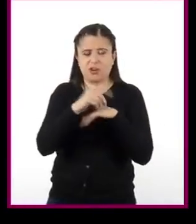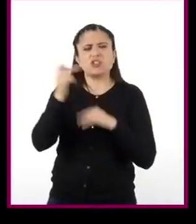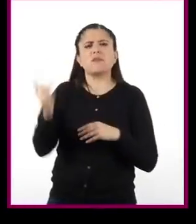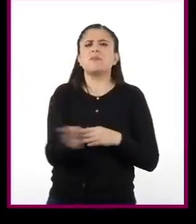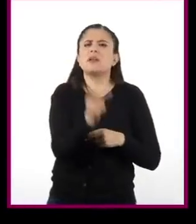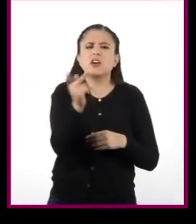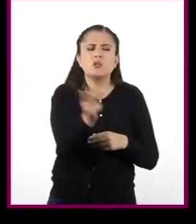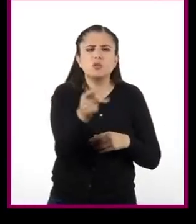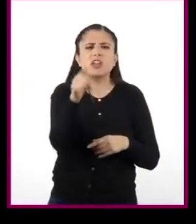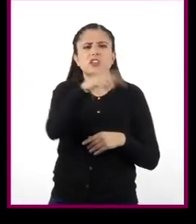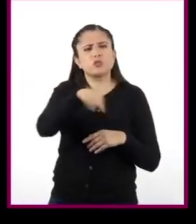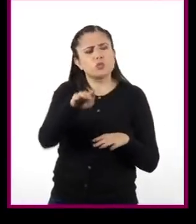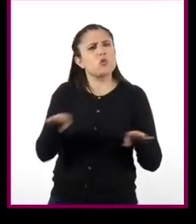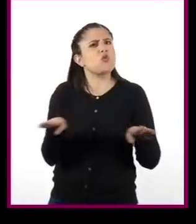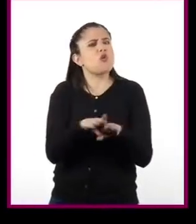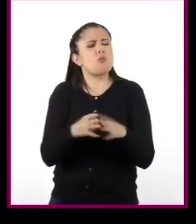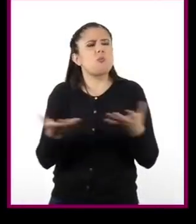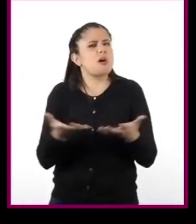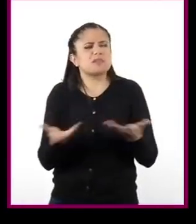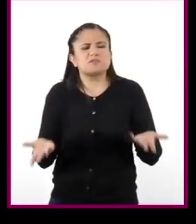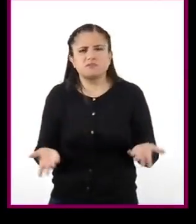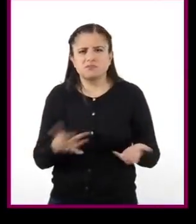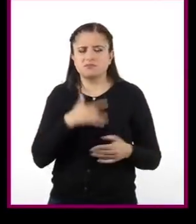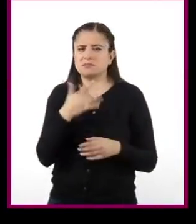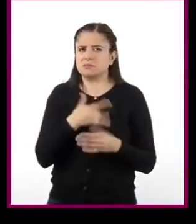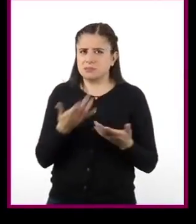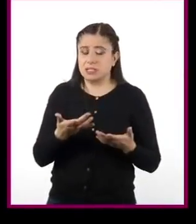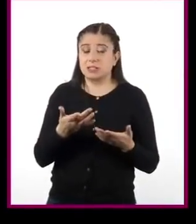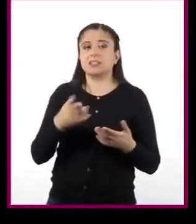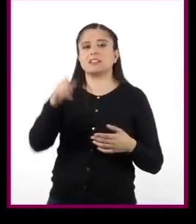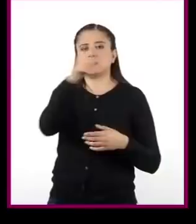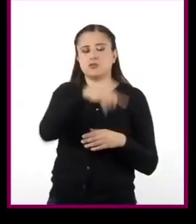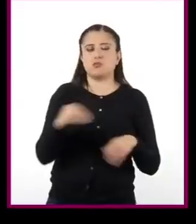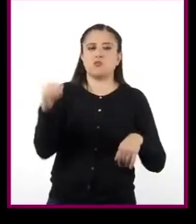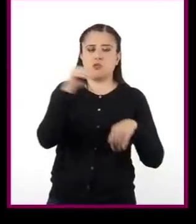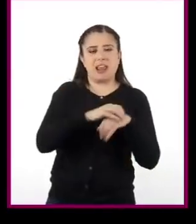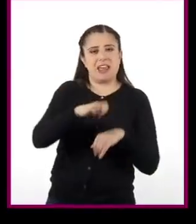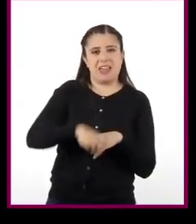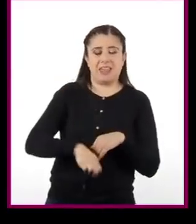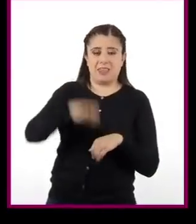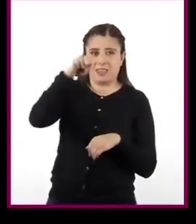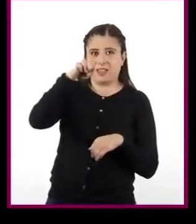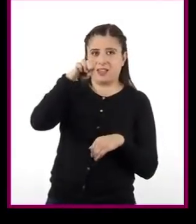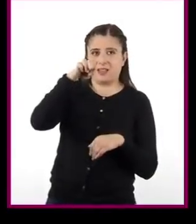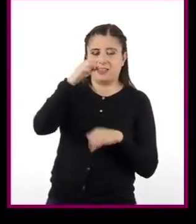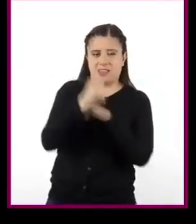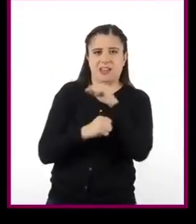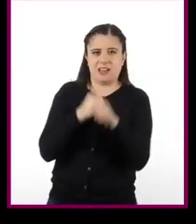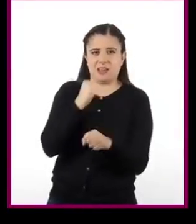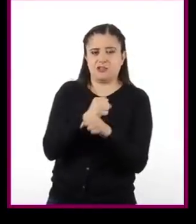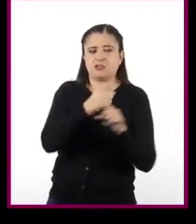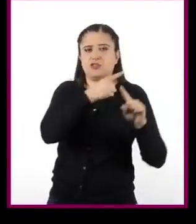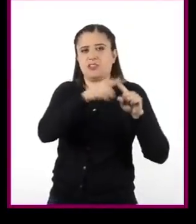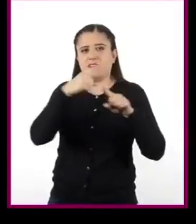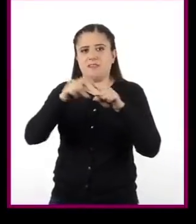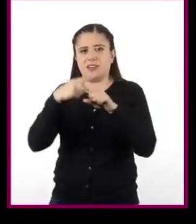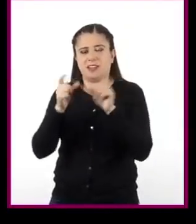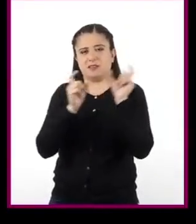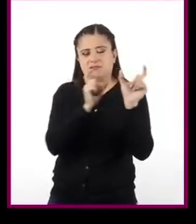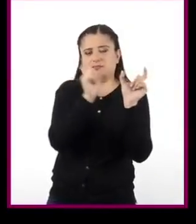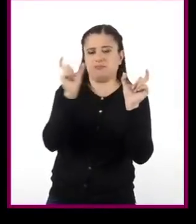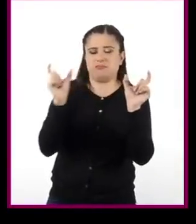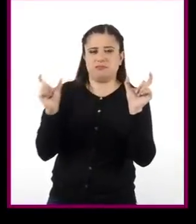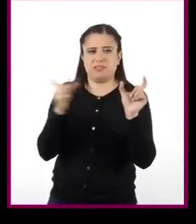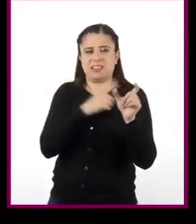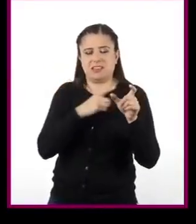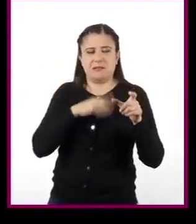pregunta es, ¿cómo le podríamos hacer? Y una forma es poner las edades, digamos, en distintas cubetas o